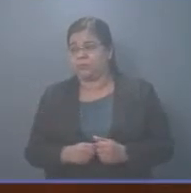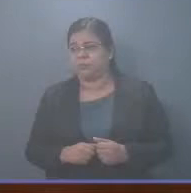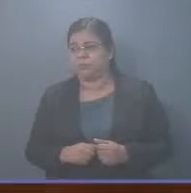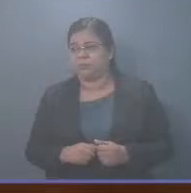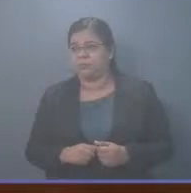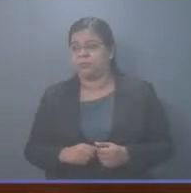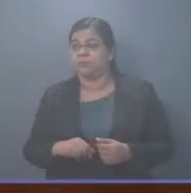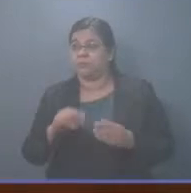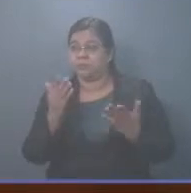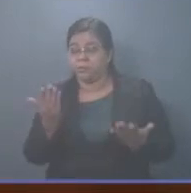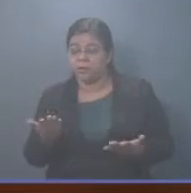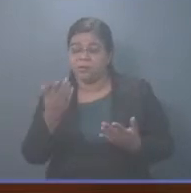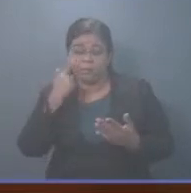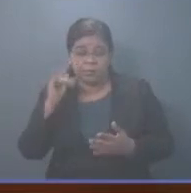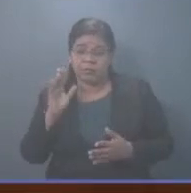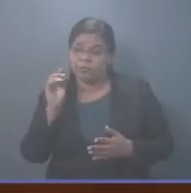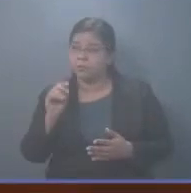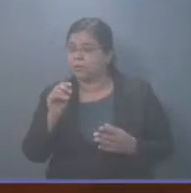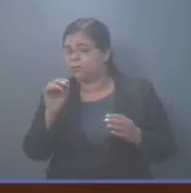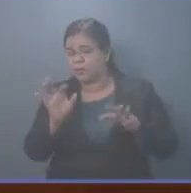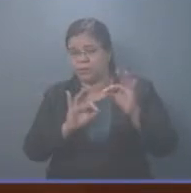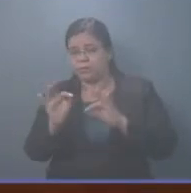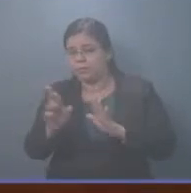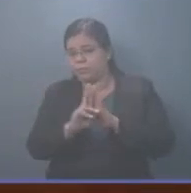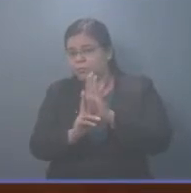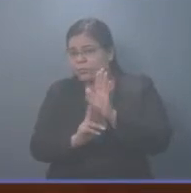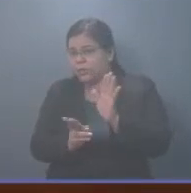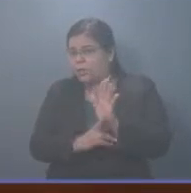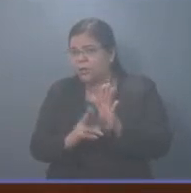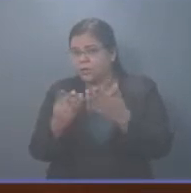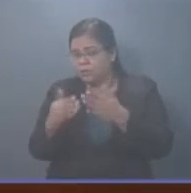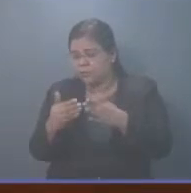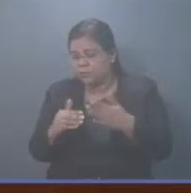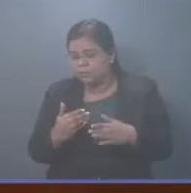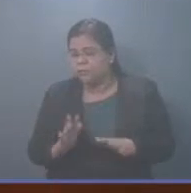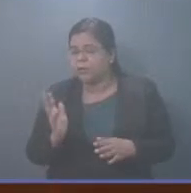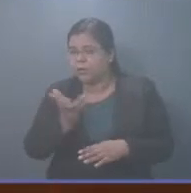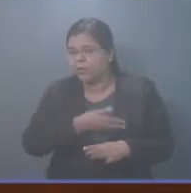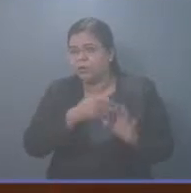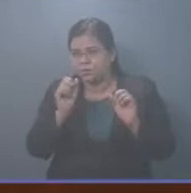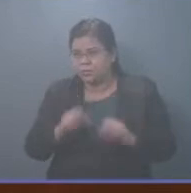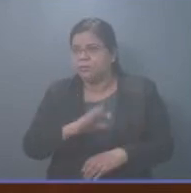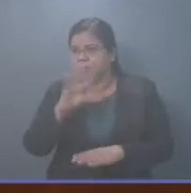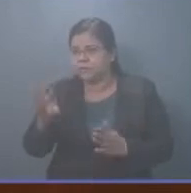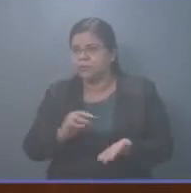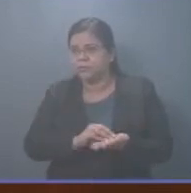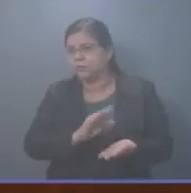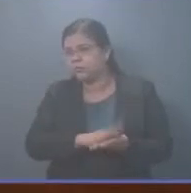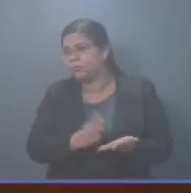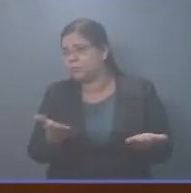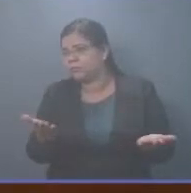de la edad. Ok, sí, me parece. Que Tienes quede razón. tal y como está redactado.